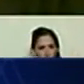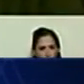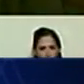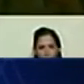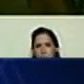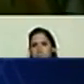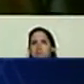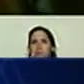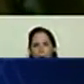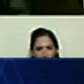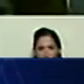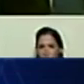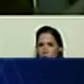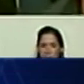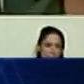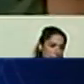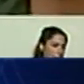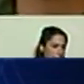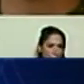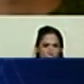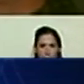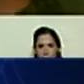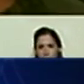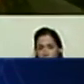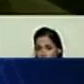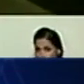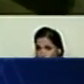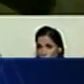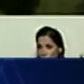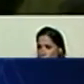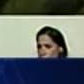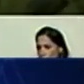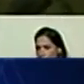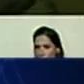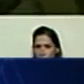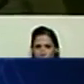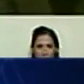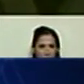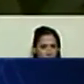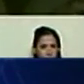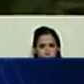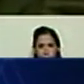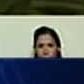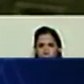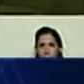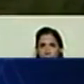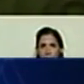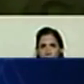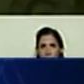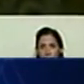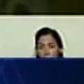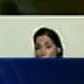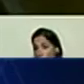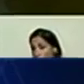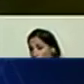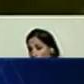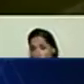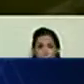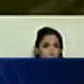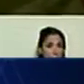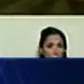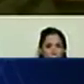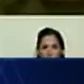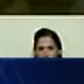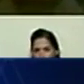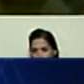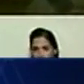grosera, extravagante, esta declaración de este grupo de gobiernos. Pero más grave, entonces, hemos dicho